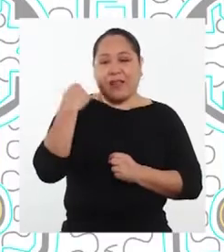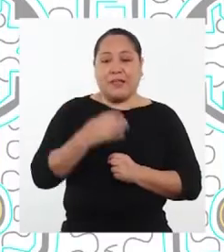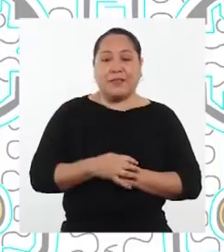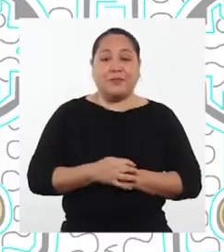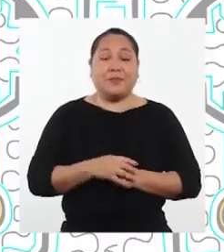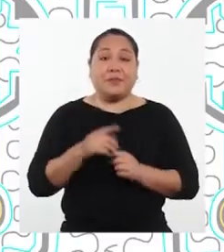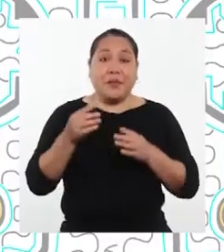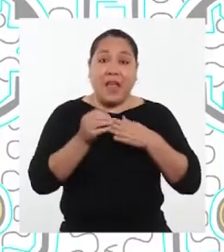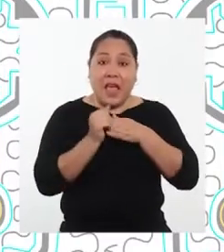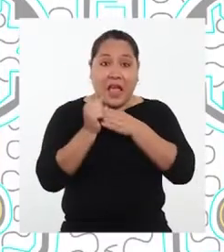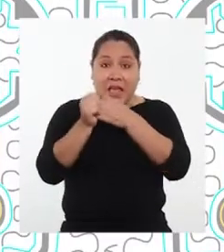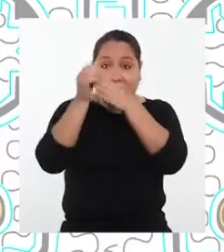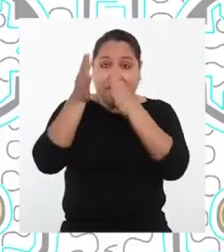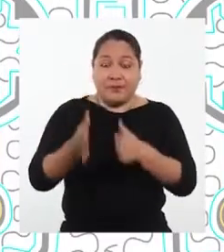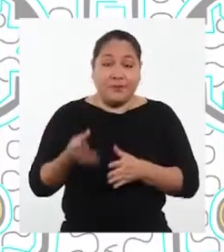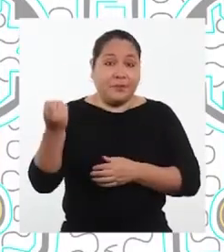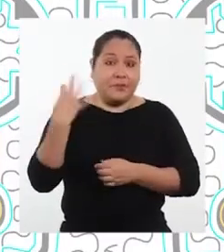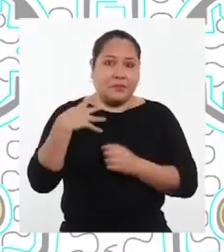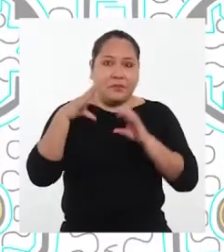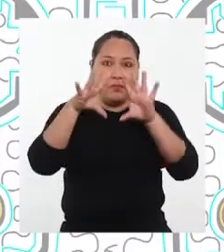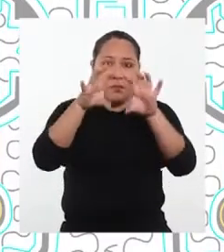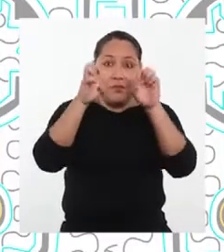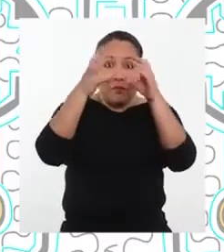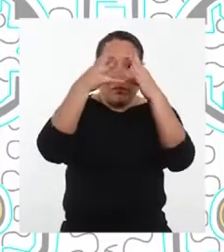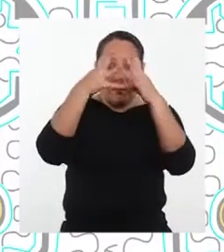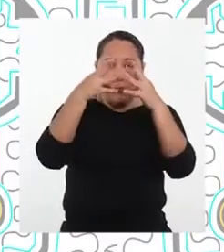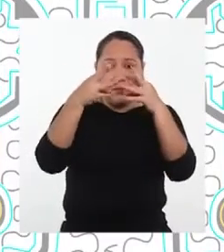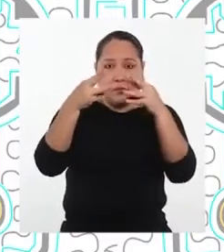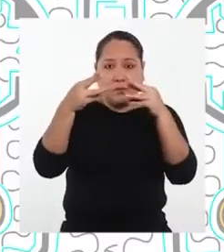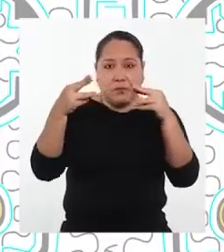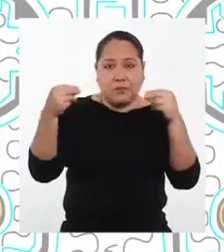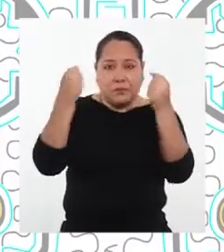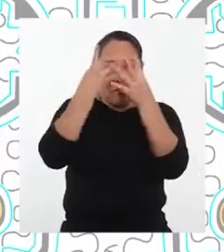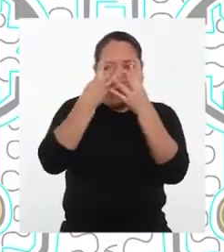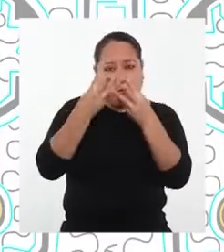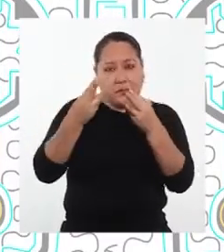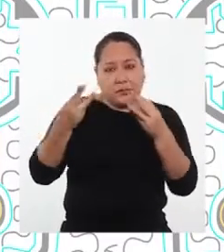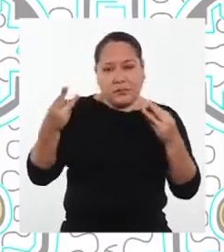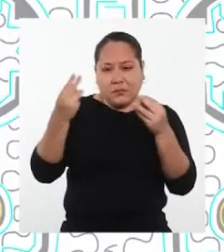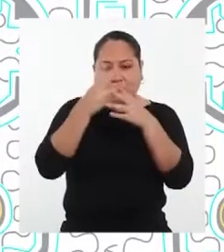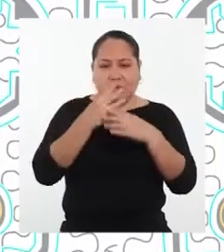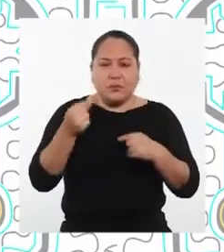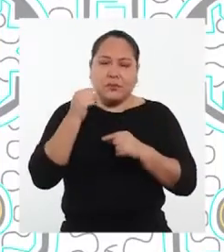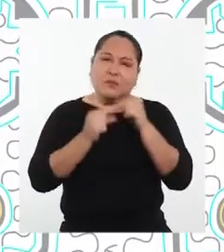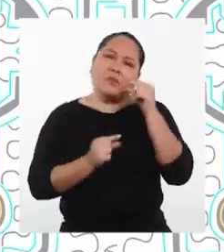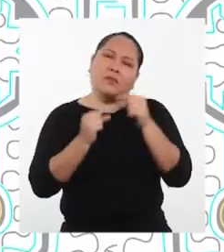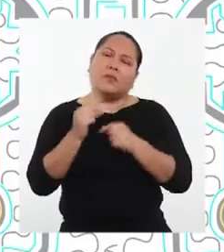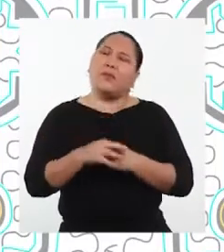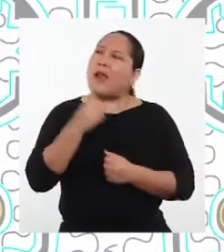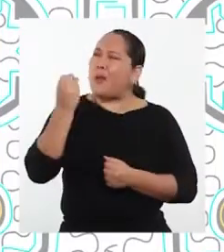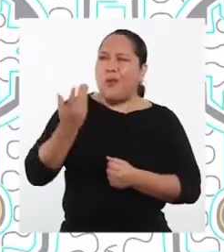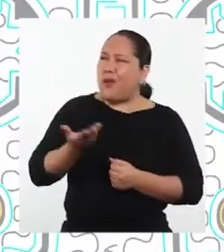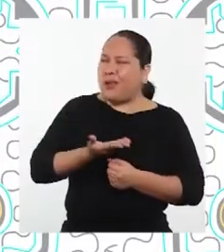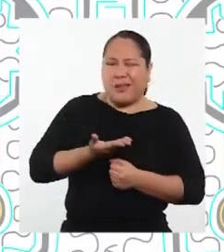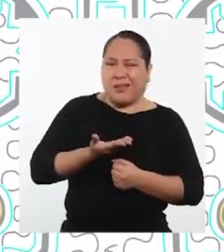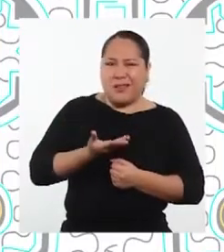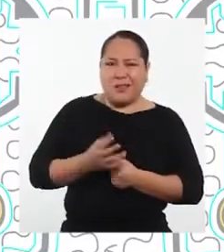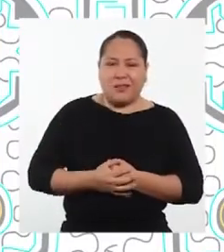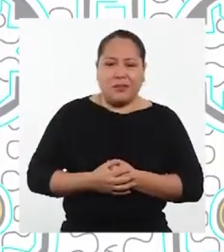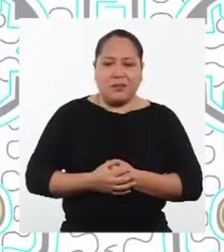El guía nos dijo que el hielo se estaba derritiendo y que desaparecía poco a poco. ¿Y por qué está pasando